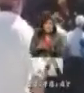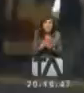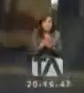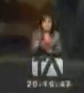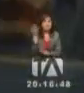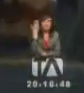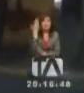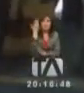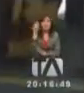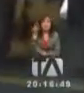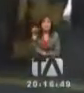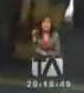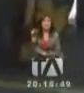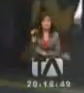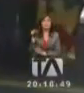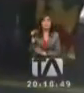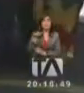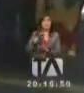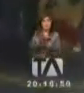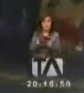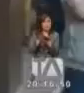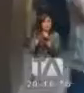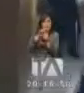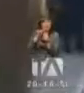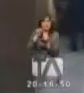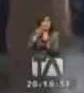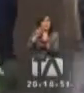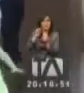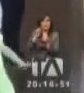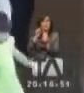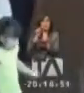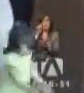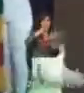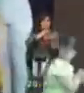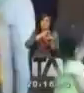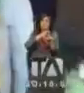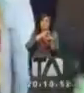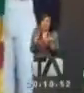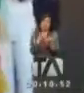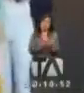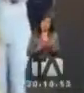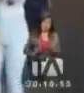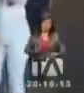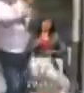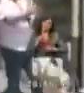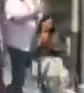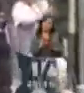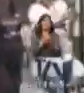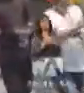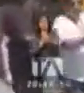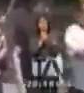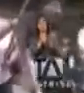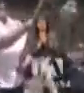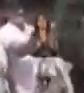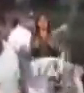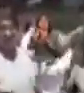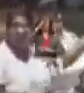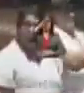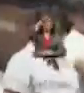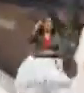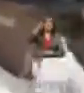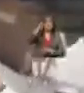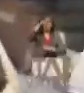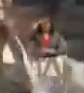otras autoridades de la provincia directamente al presidente y a los ministros de Minería, del Interior, Defensa y funcionarios